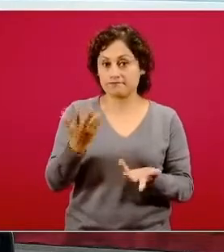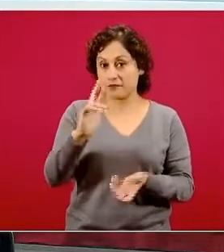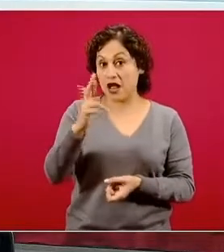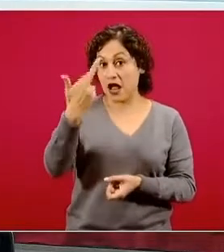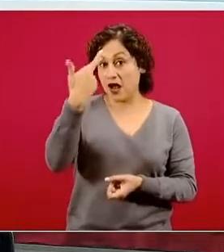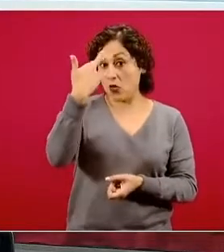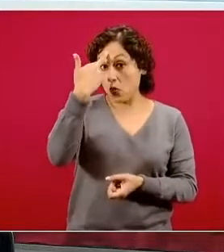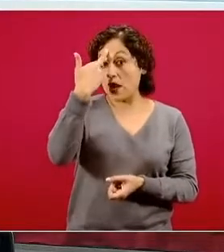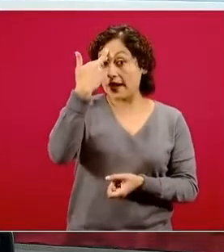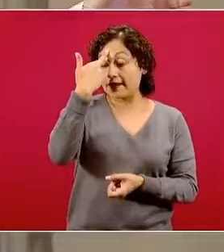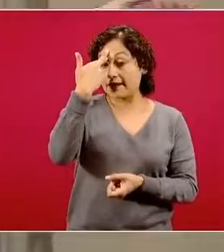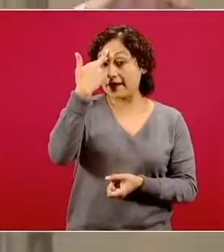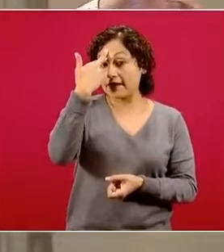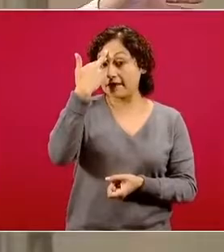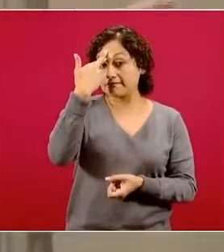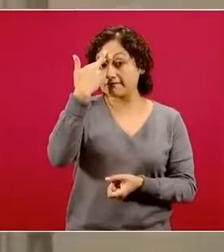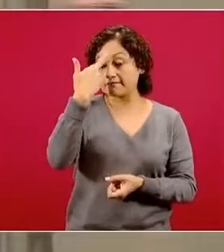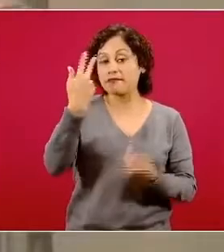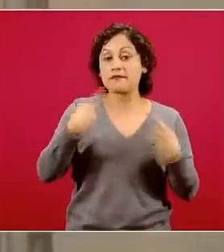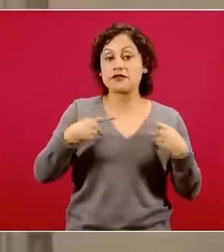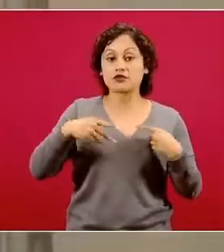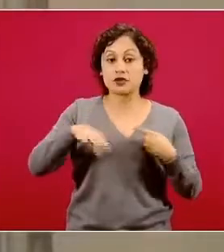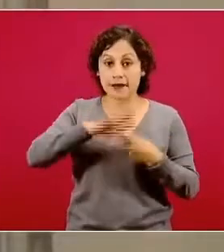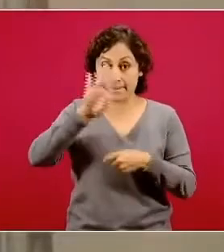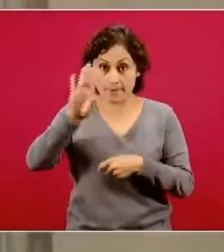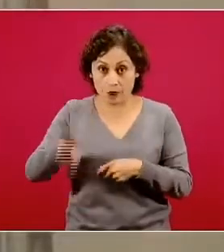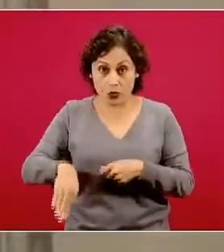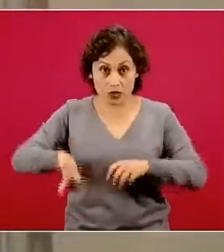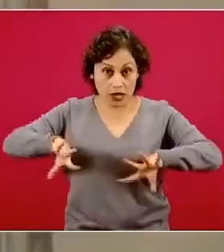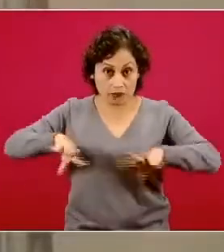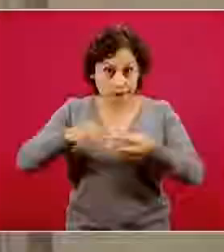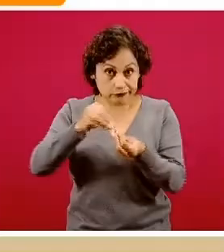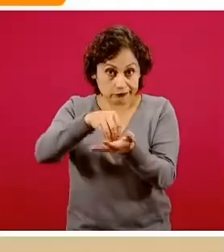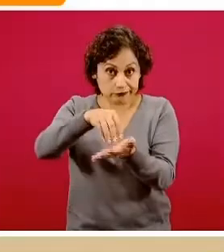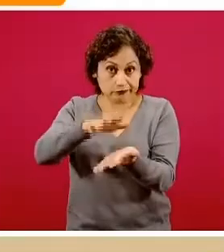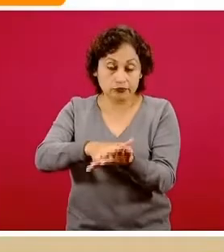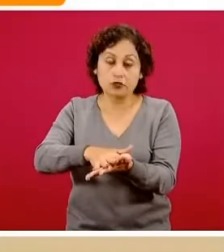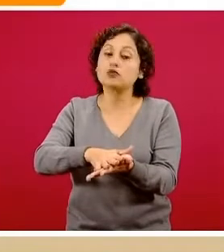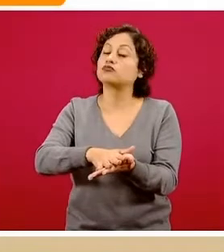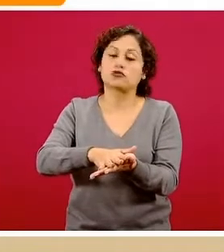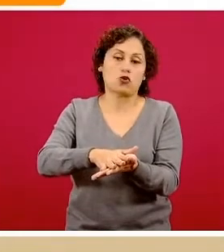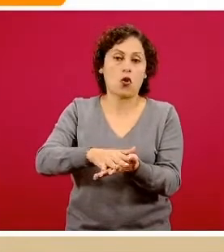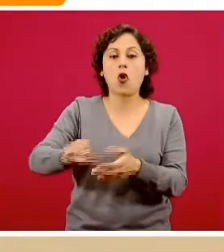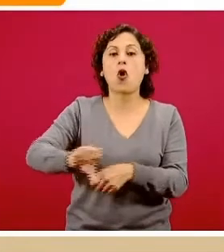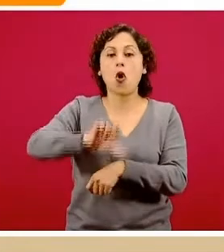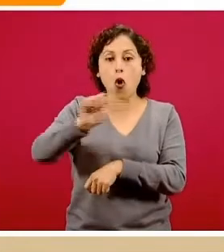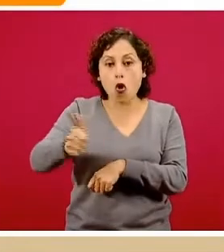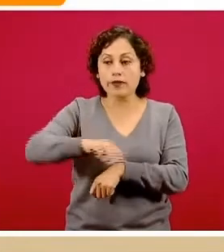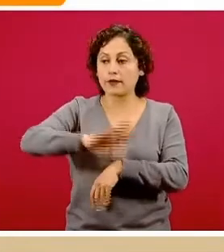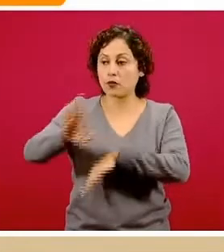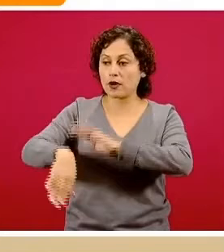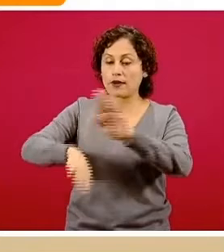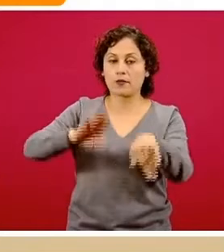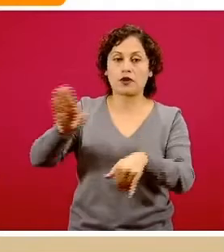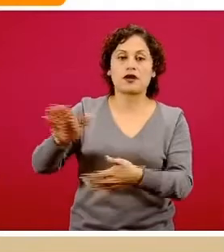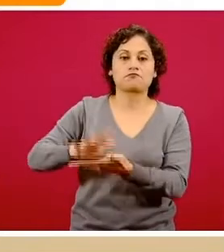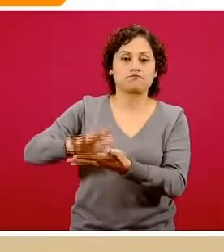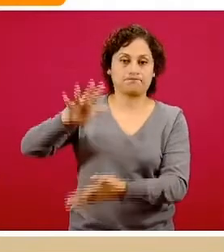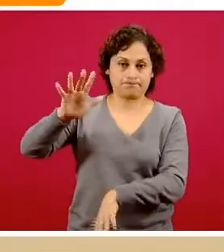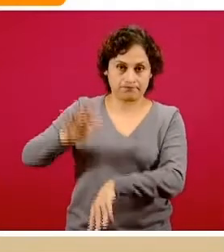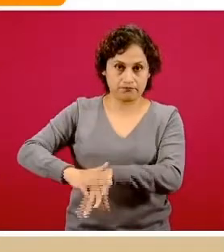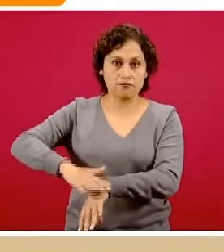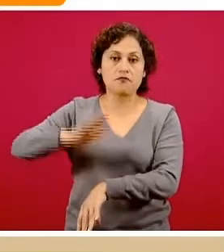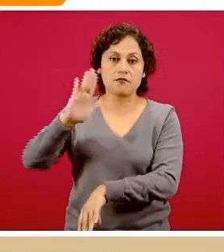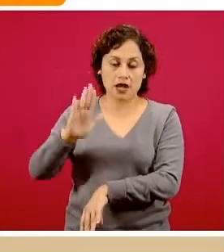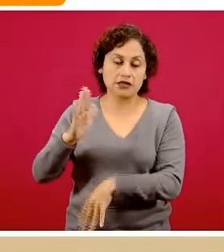no solamente son estas cifras, es una cifra diferente, es una cifra mayor. Todas las